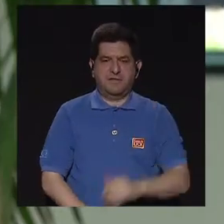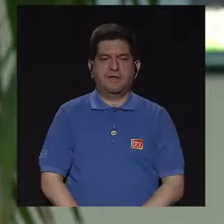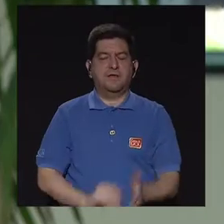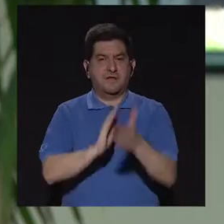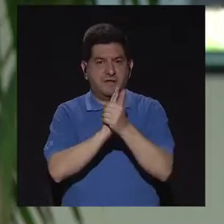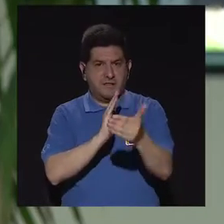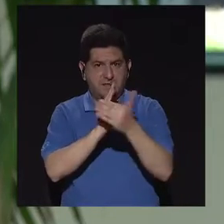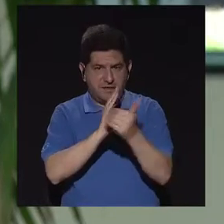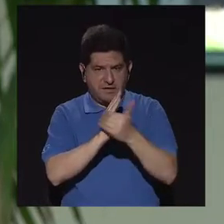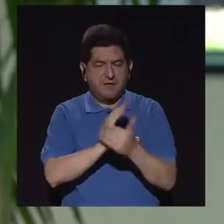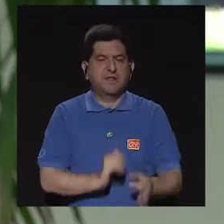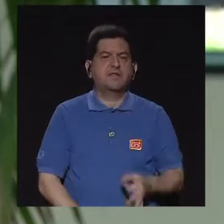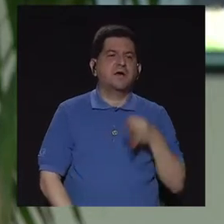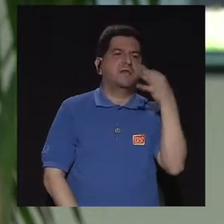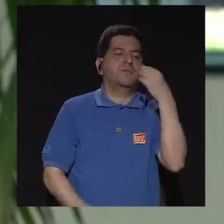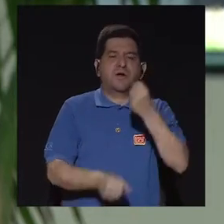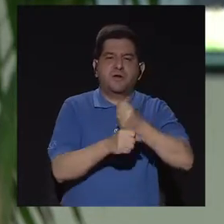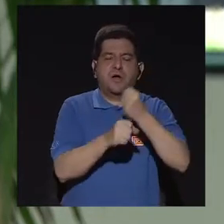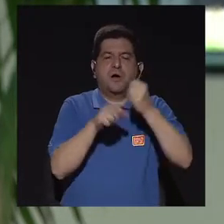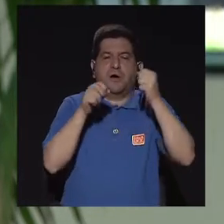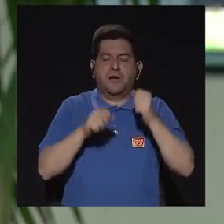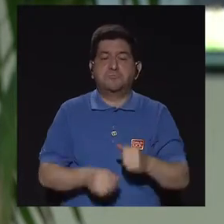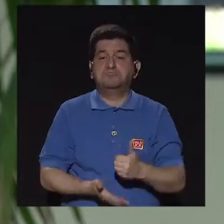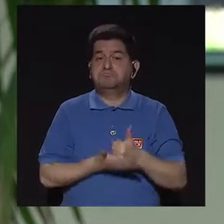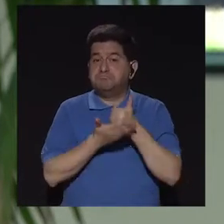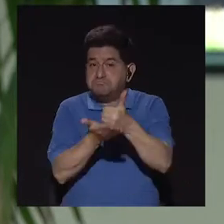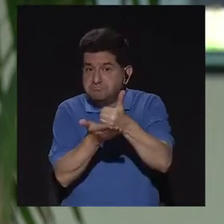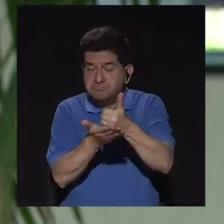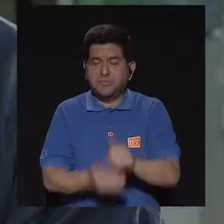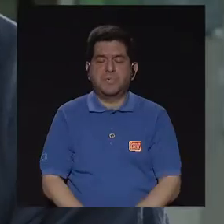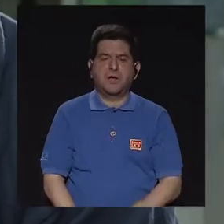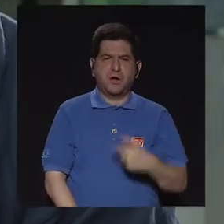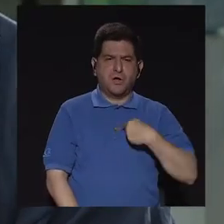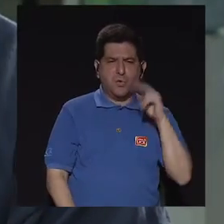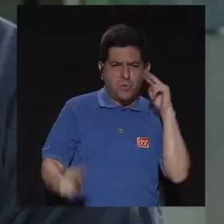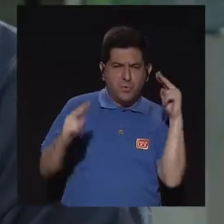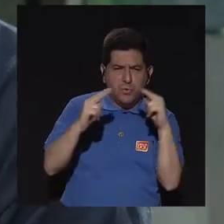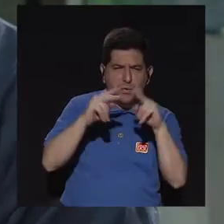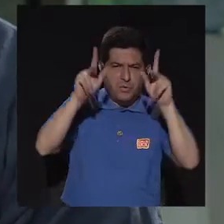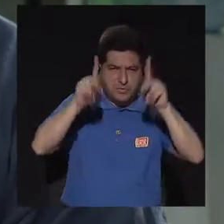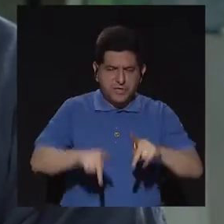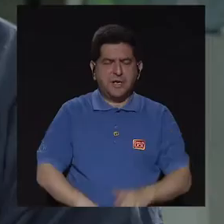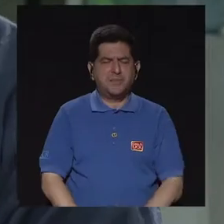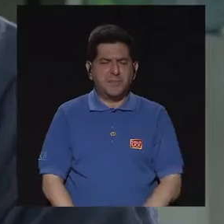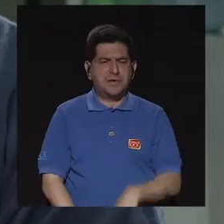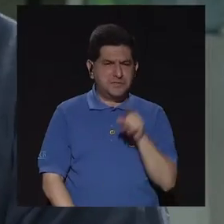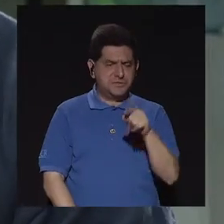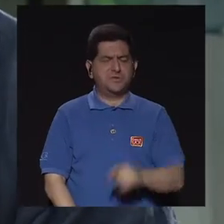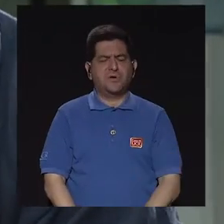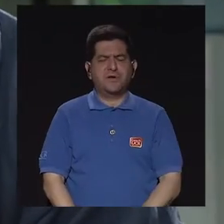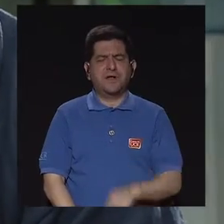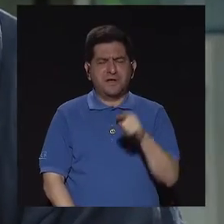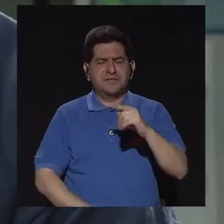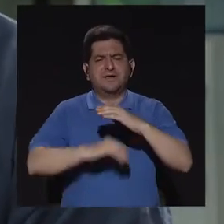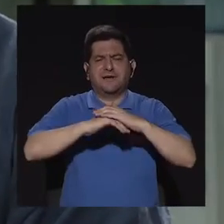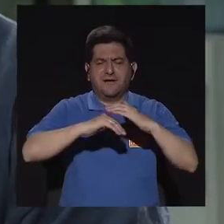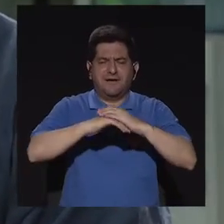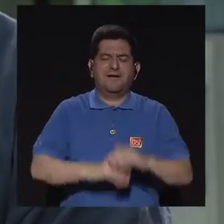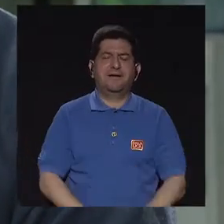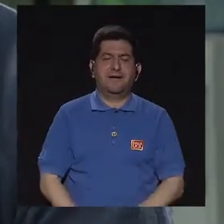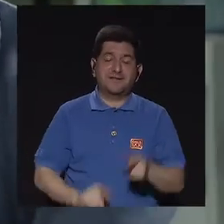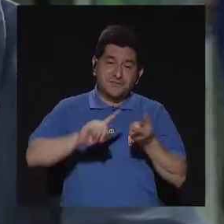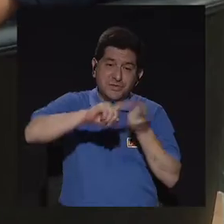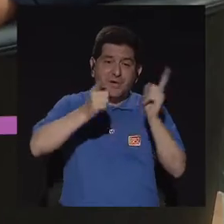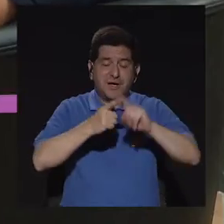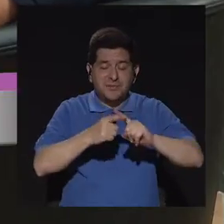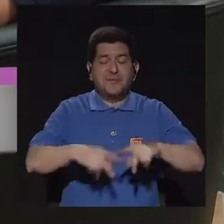como habilidades que también les sirve para un futuro trabajo. Y crecer, y uno conoce como gente muy, muy agradable también, uh-huh. al mismo tiempo, hace amigos como para